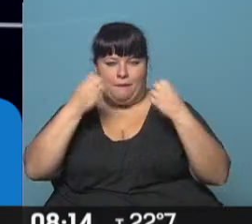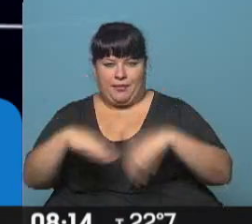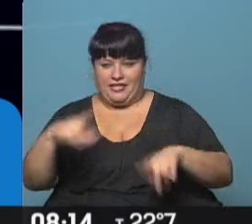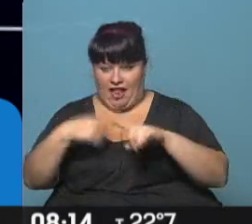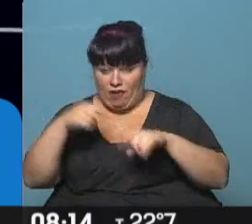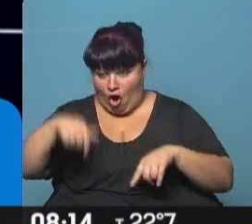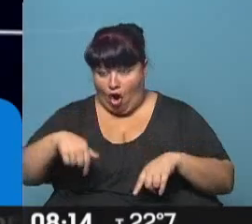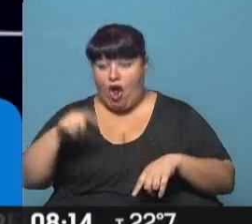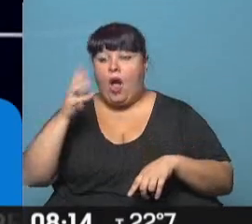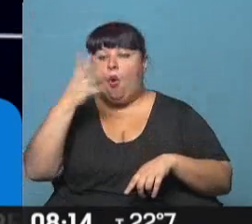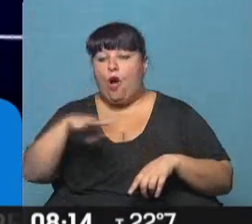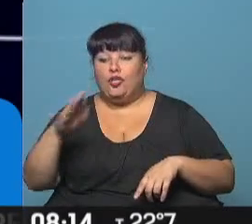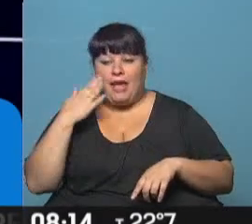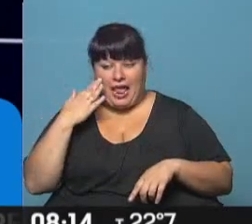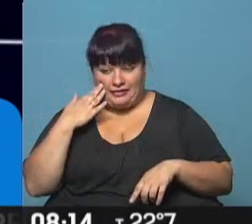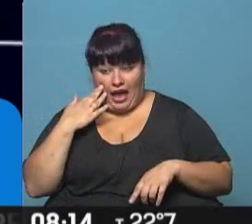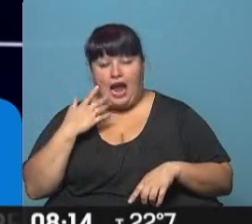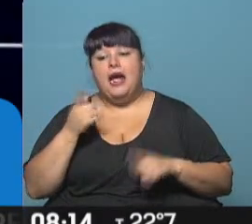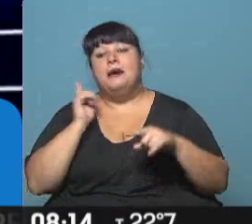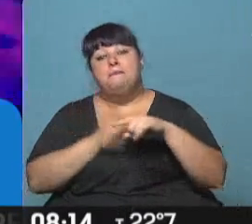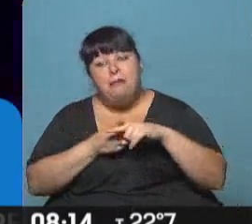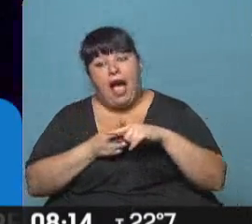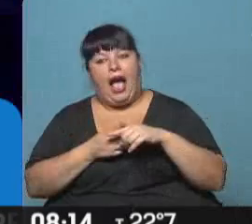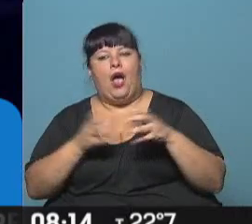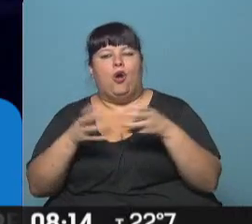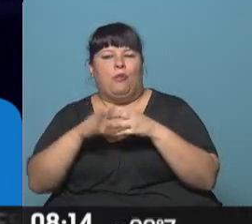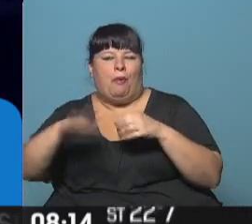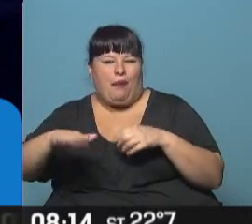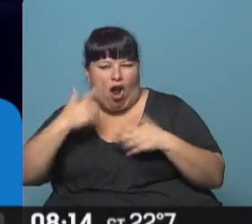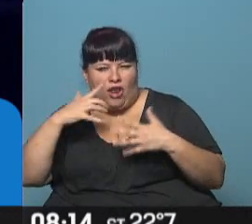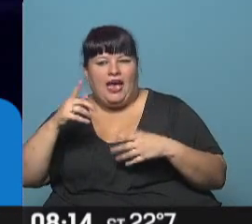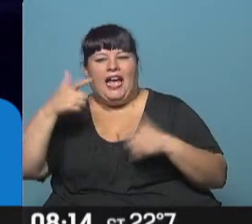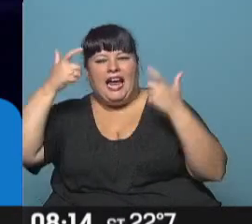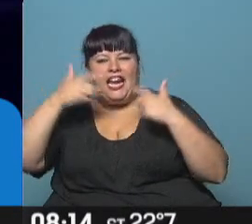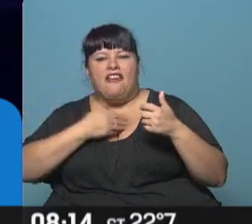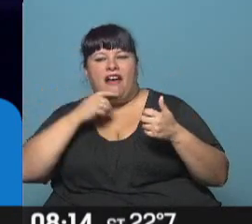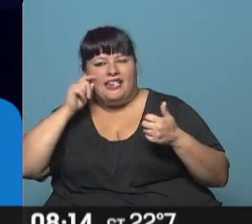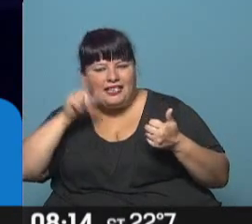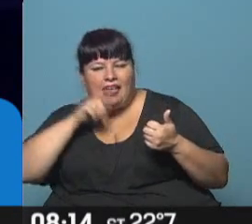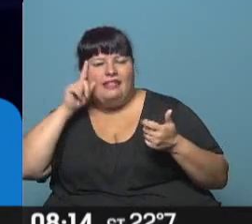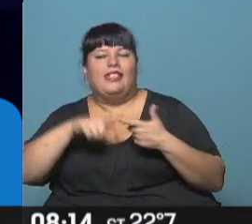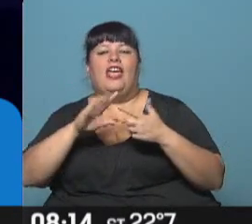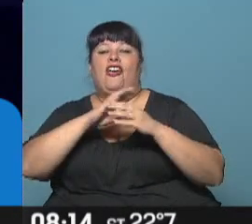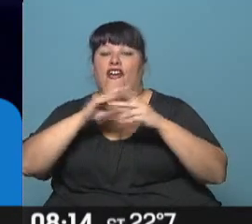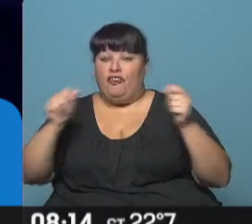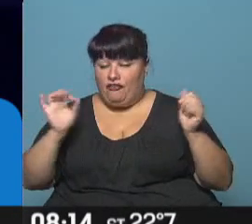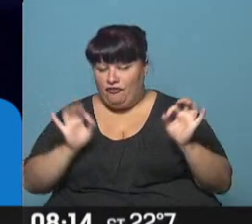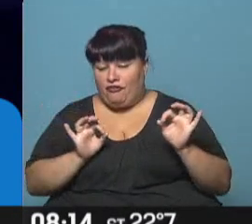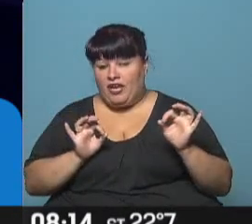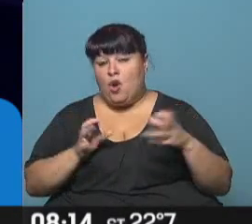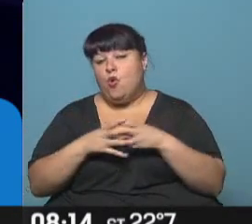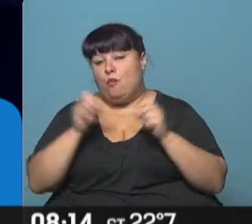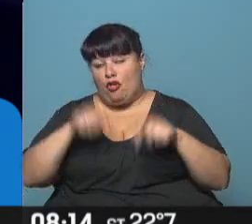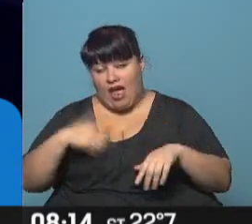festival hoy a las 16:30. Súmenle además a las Ligas Menores, los Reyes del Falsete, y saliendo de las